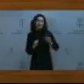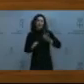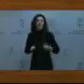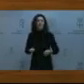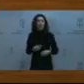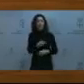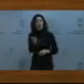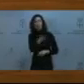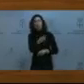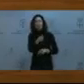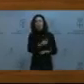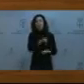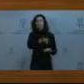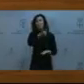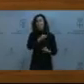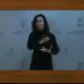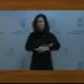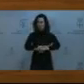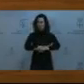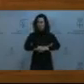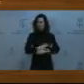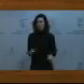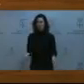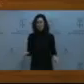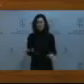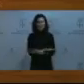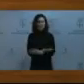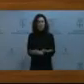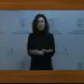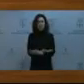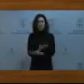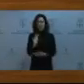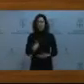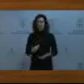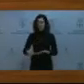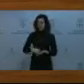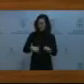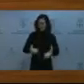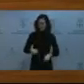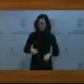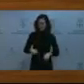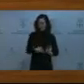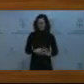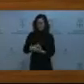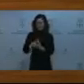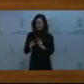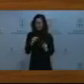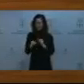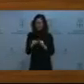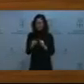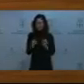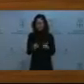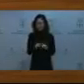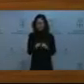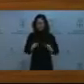ministerio. Contrasta bastante con lo que ustedes suelen pedir aquí con respecto a la transparencia. Pero ciñéndome a la iniciativa, piden ustedes una línea de